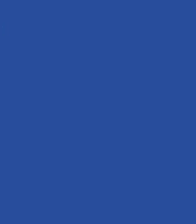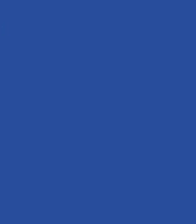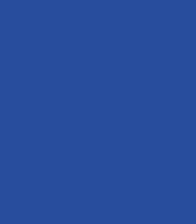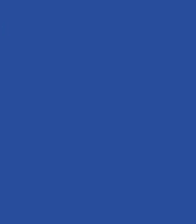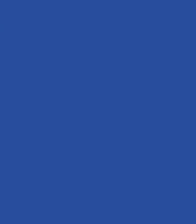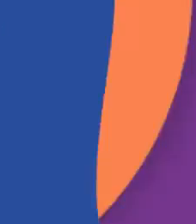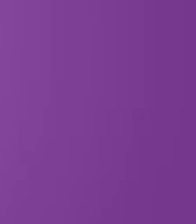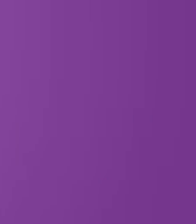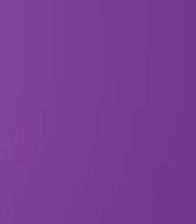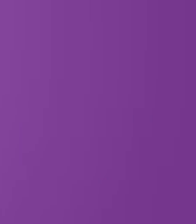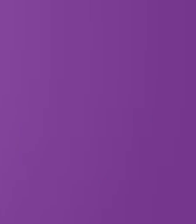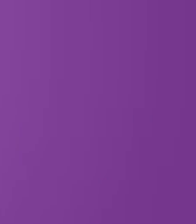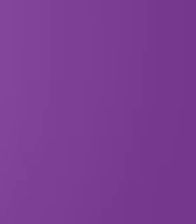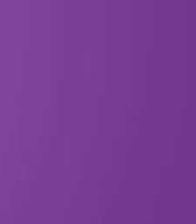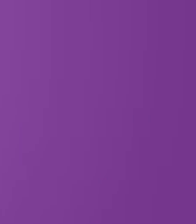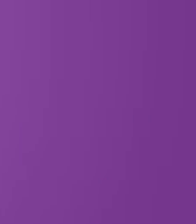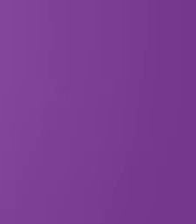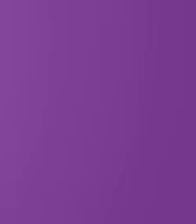Juntos.